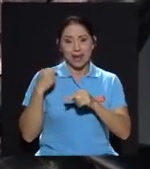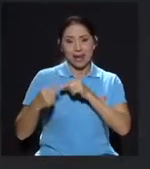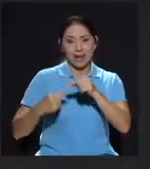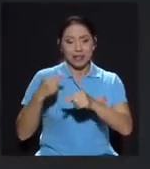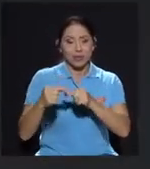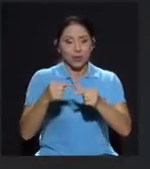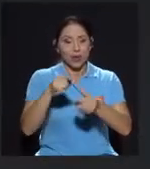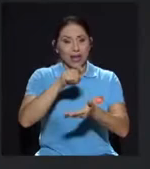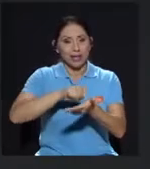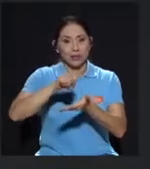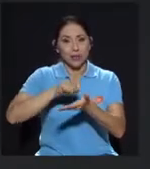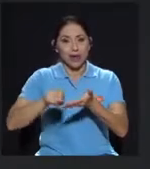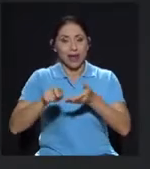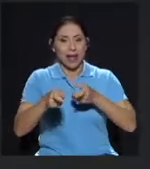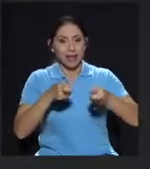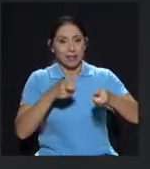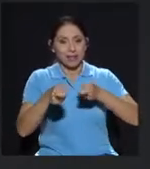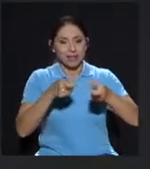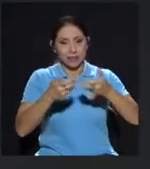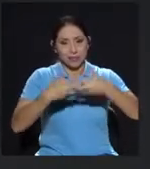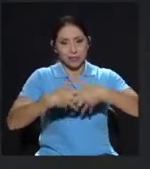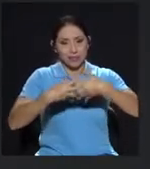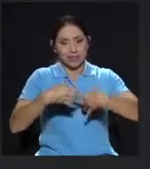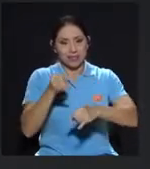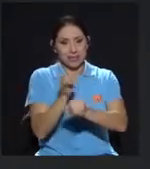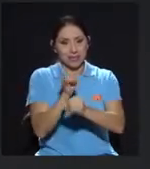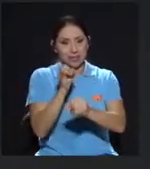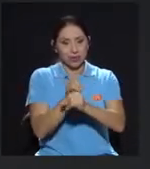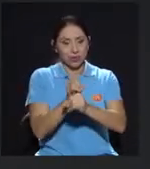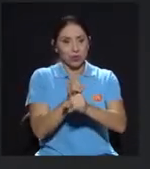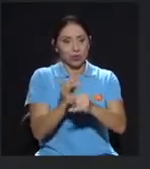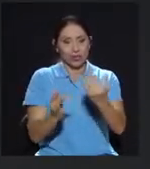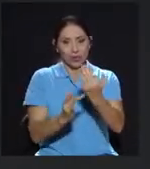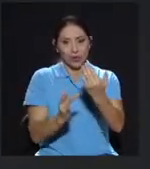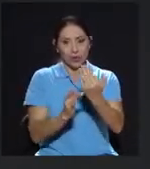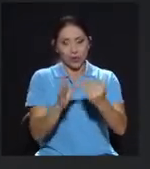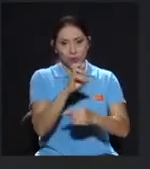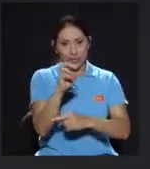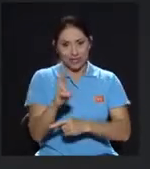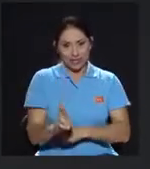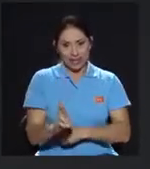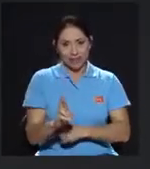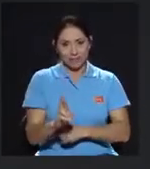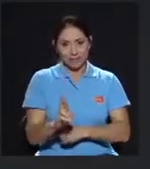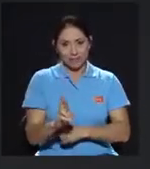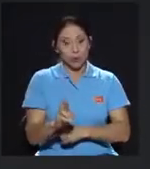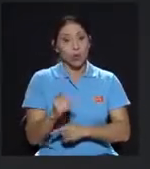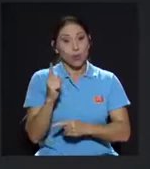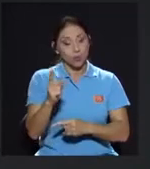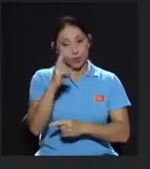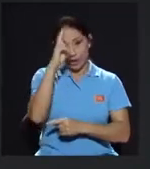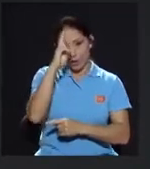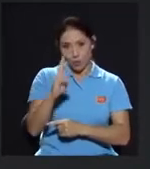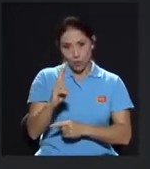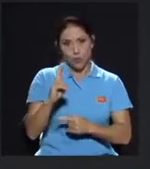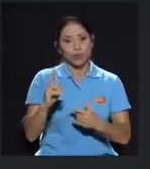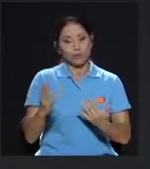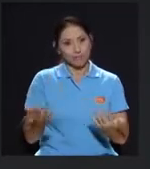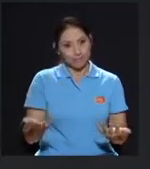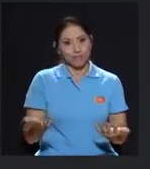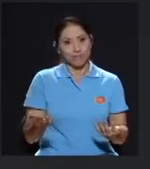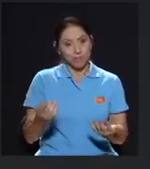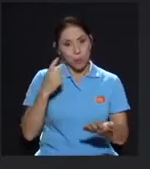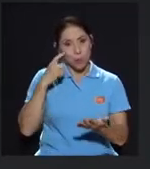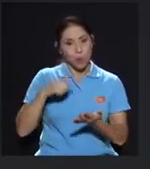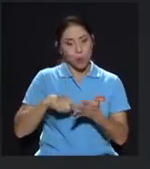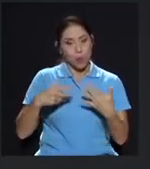escuela de administración de empresas del instituto costarricense del instituto tecnolóxico costa rica con gran honor creo